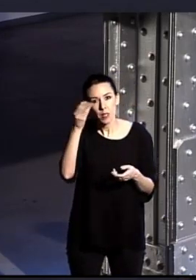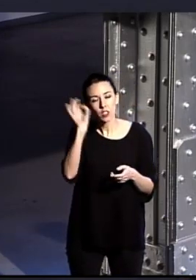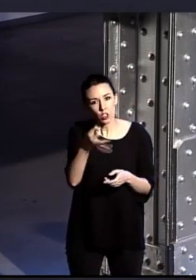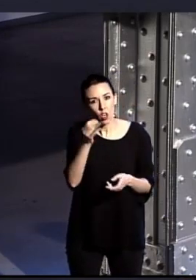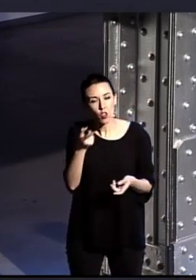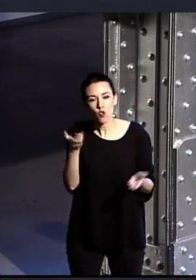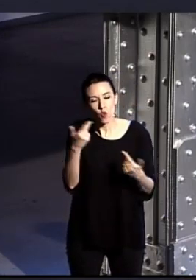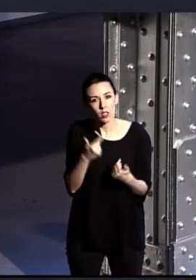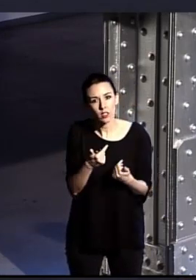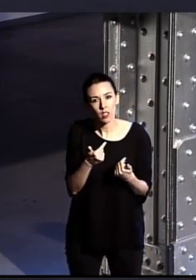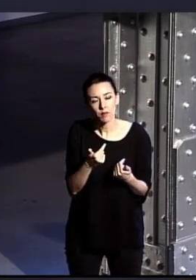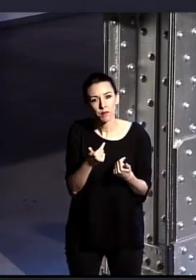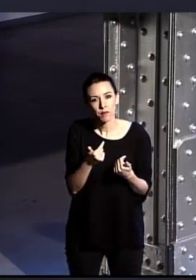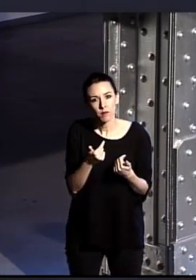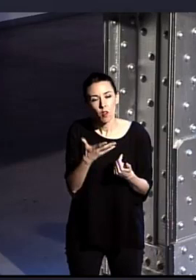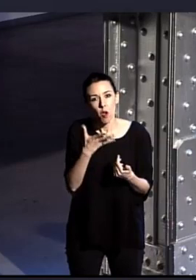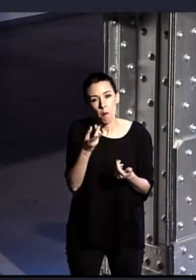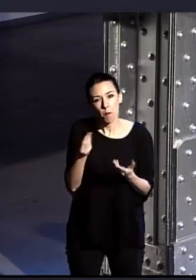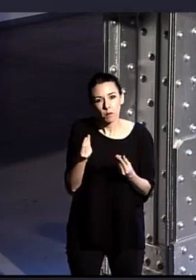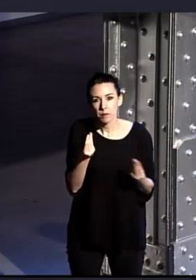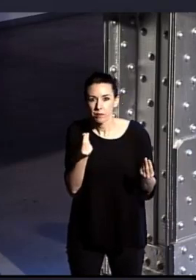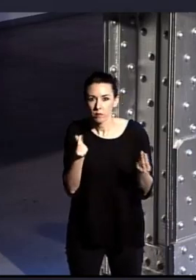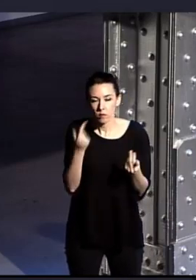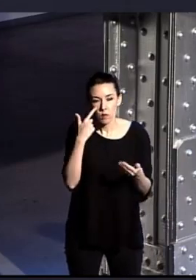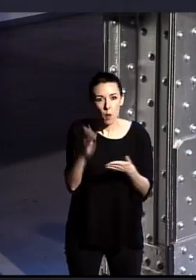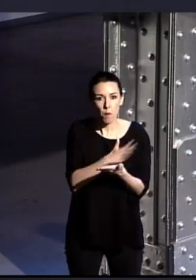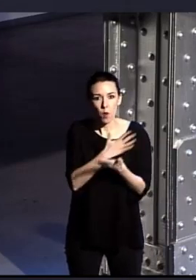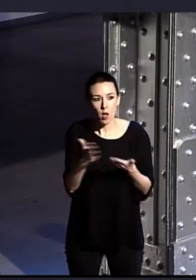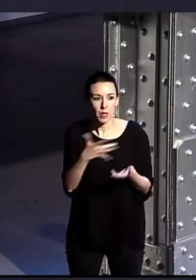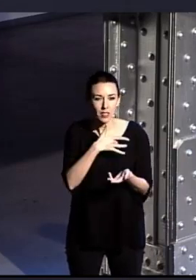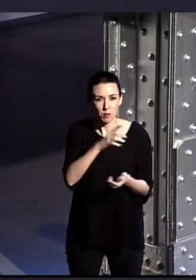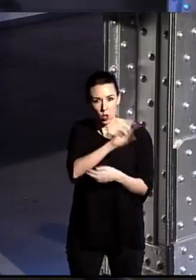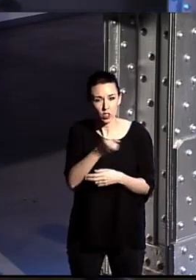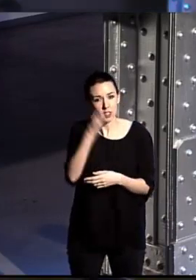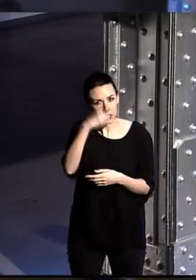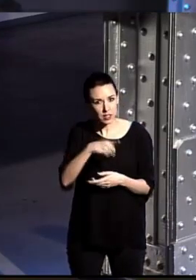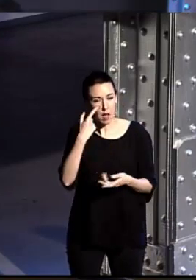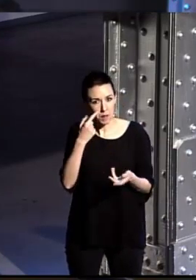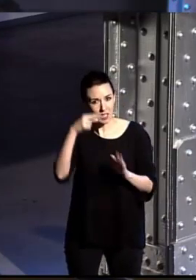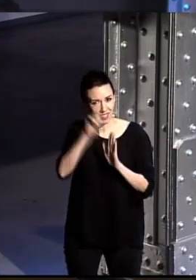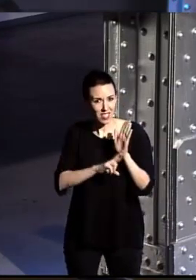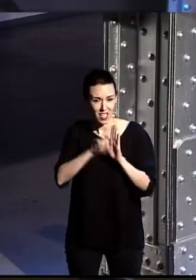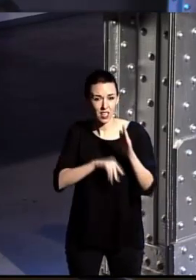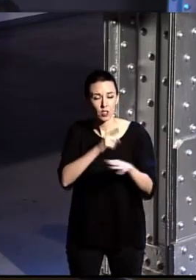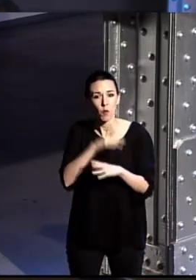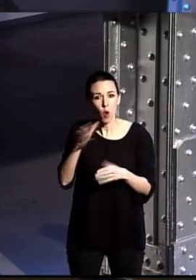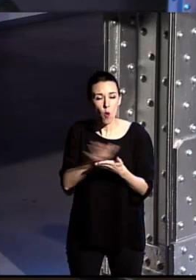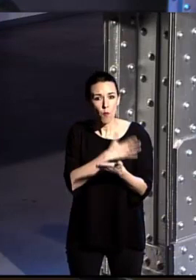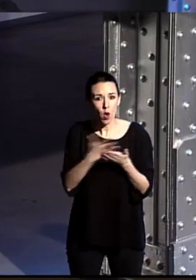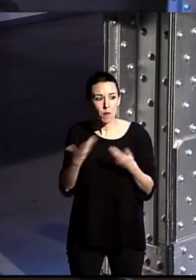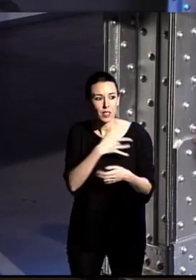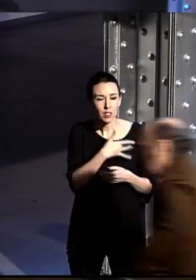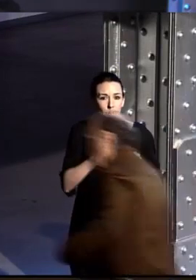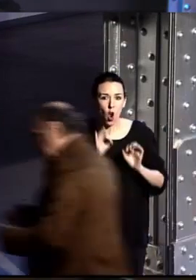que no está, que lo poco que se puede percibir en los poemas de amor, etcétera, también está muy reglado, porque no son poemas de amor no